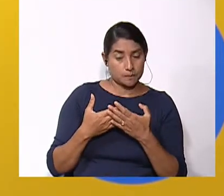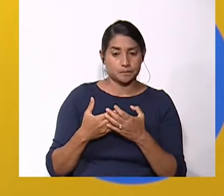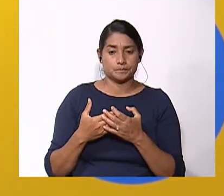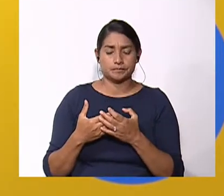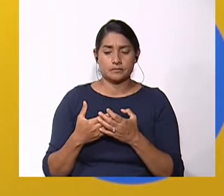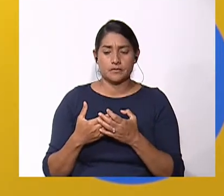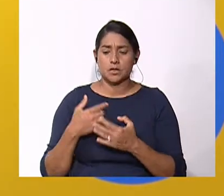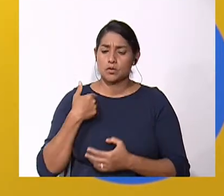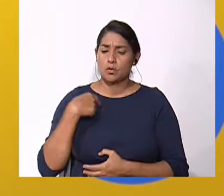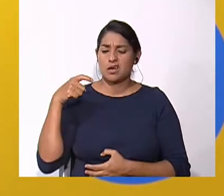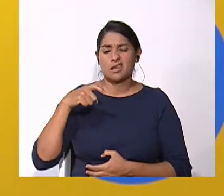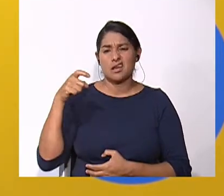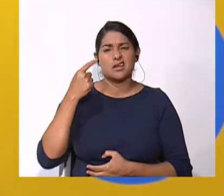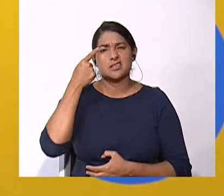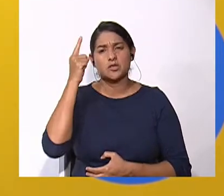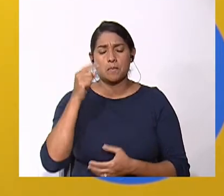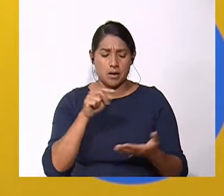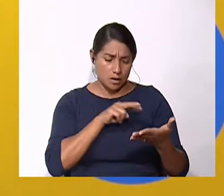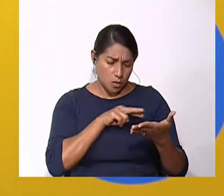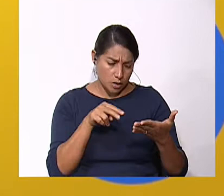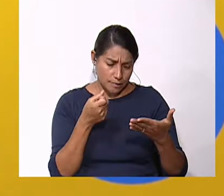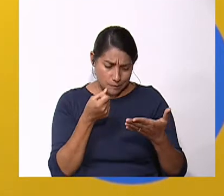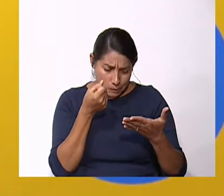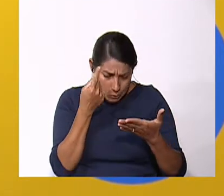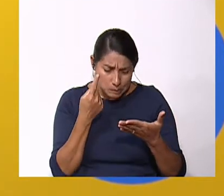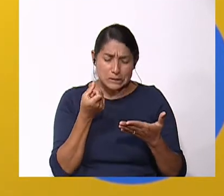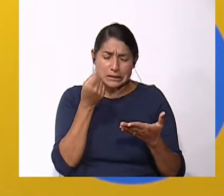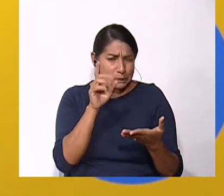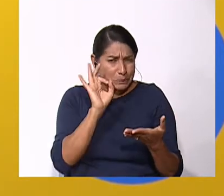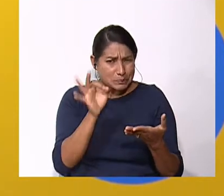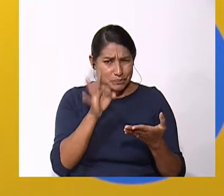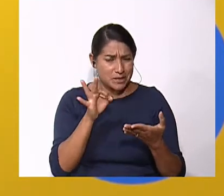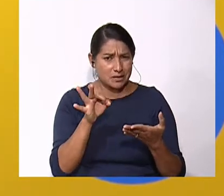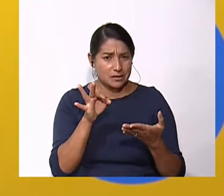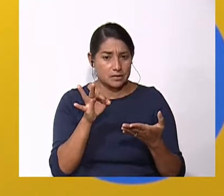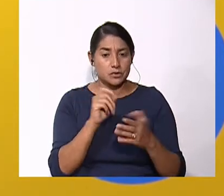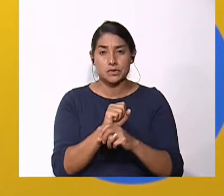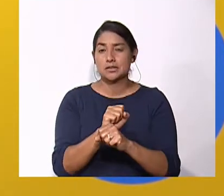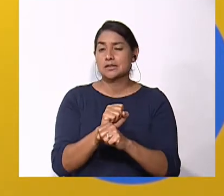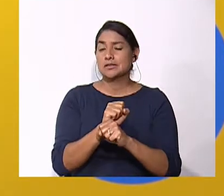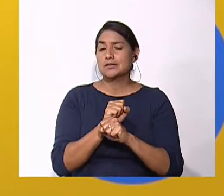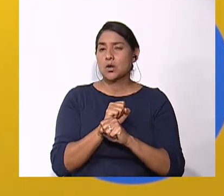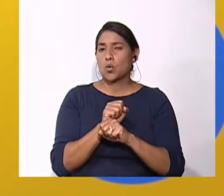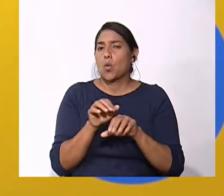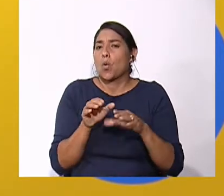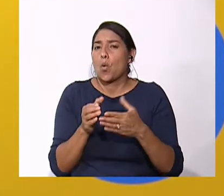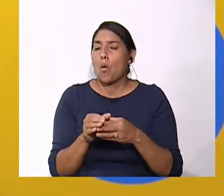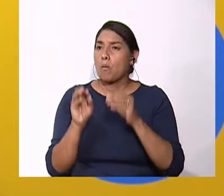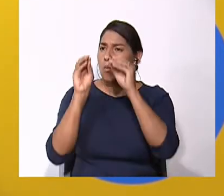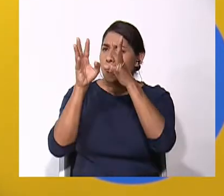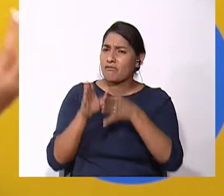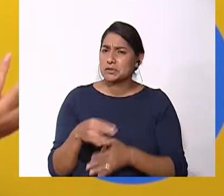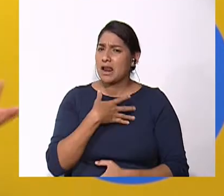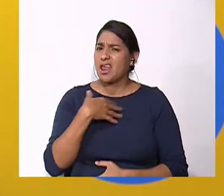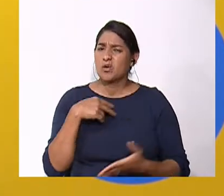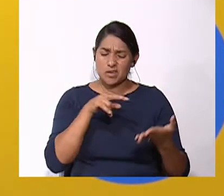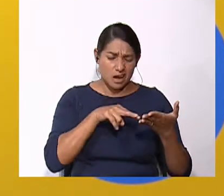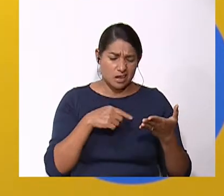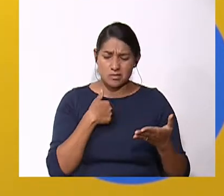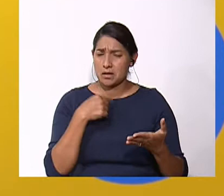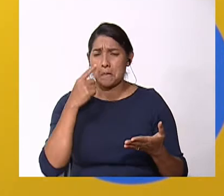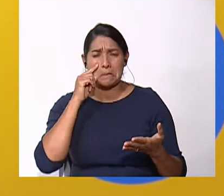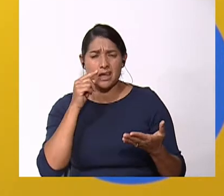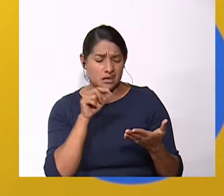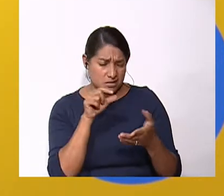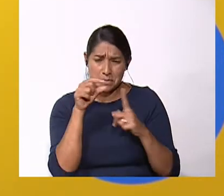¿qué necesitamos para comprender lo que leemos? Estoy segura. O ¿cómo es que a la niña le gusta tanto leer si a mí a veces no me